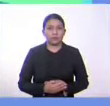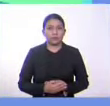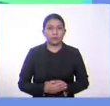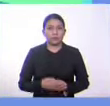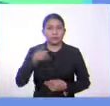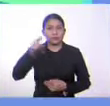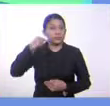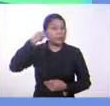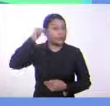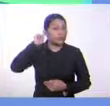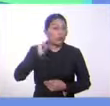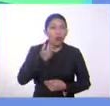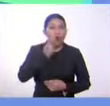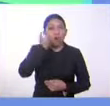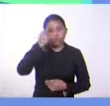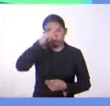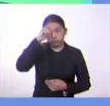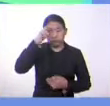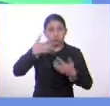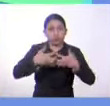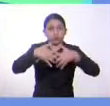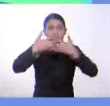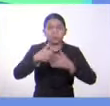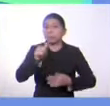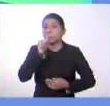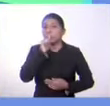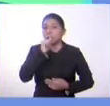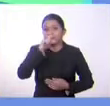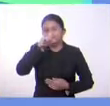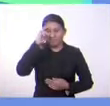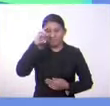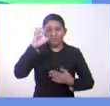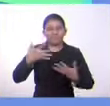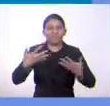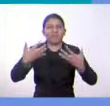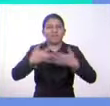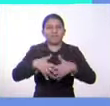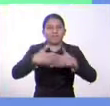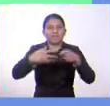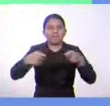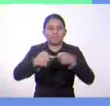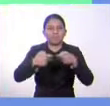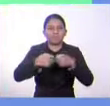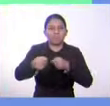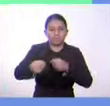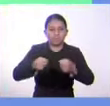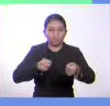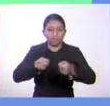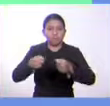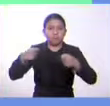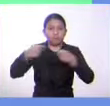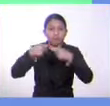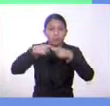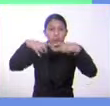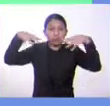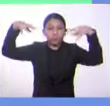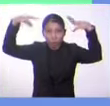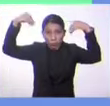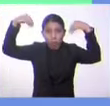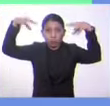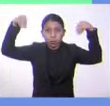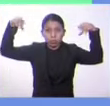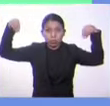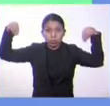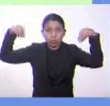Gabriel es un joven que trabaja en una empresa privada como operador de maquinaria eléctrica. A raíz de un corte de energía, la máquina con la que